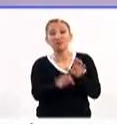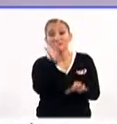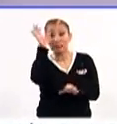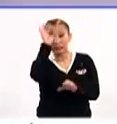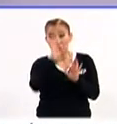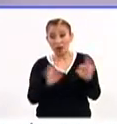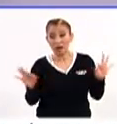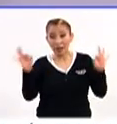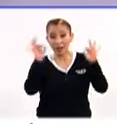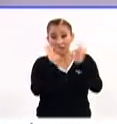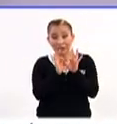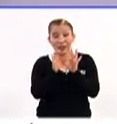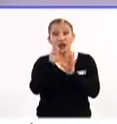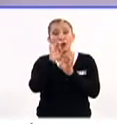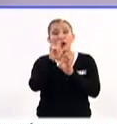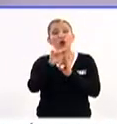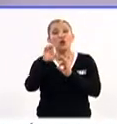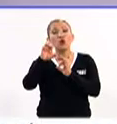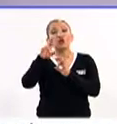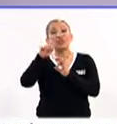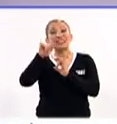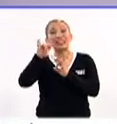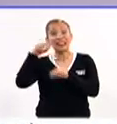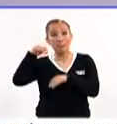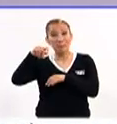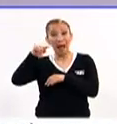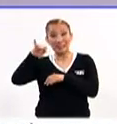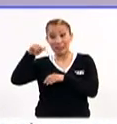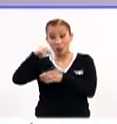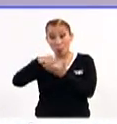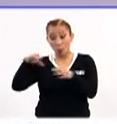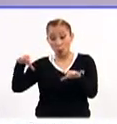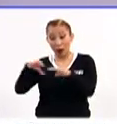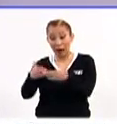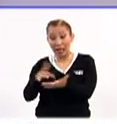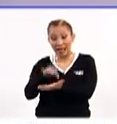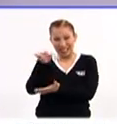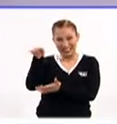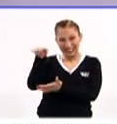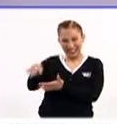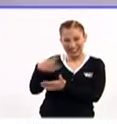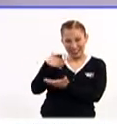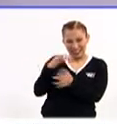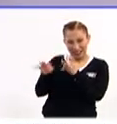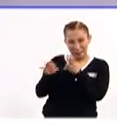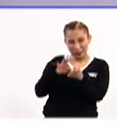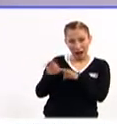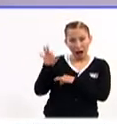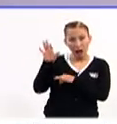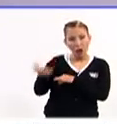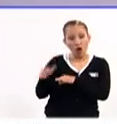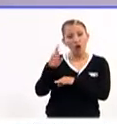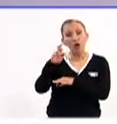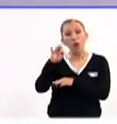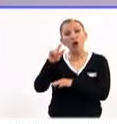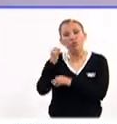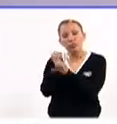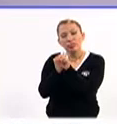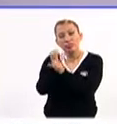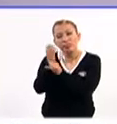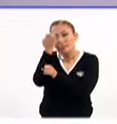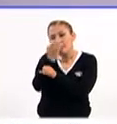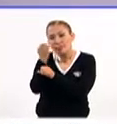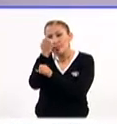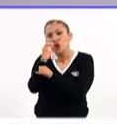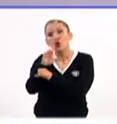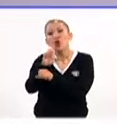científico importante del robot Curiosity en Marte. Ellos anunciaron que gracias a esta misión del robot